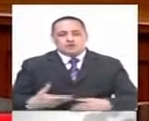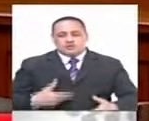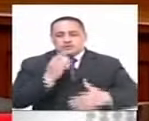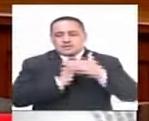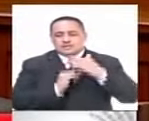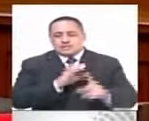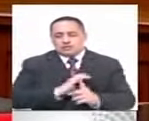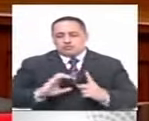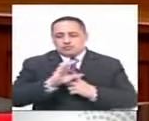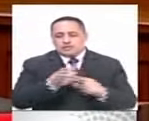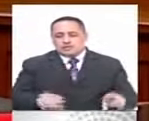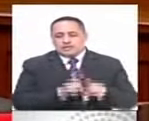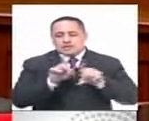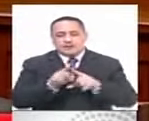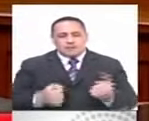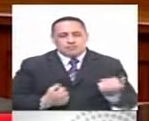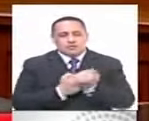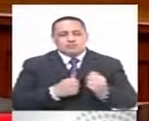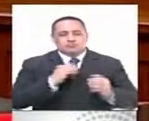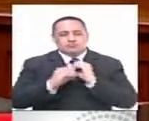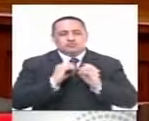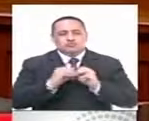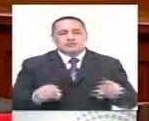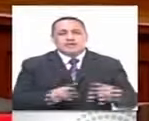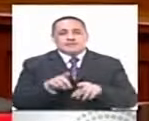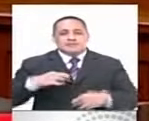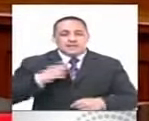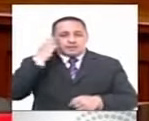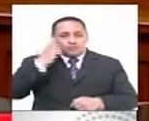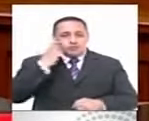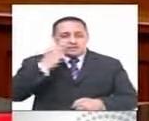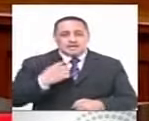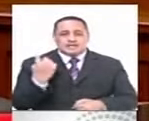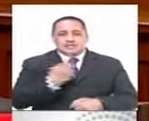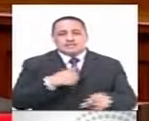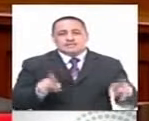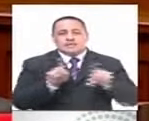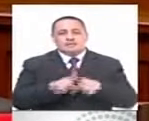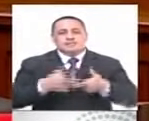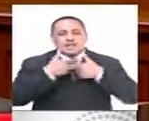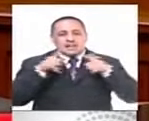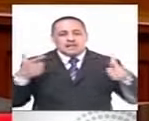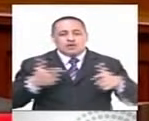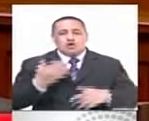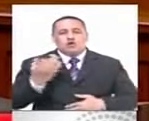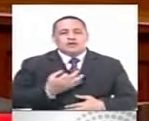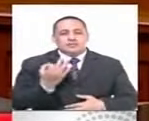intercultural, impulsaremos la implementación de la Política Nacional de Lenguas